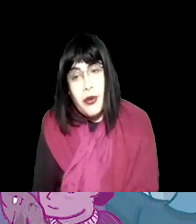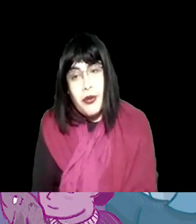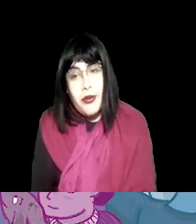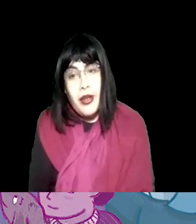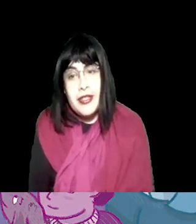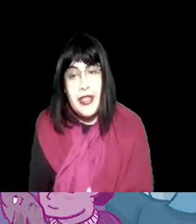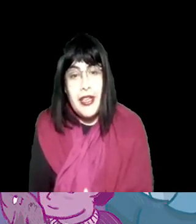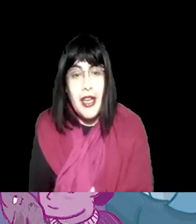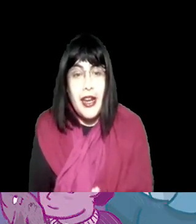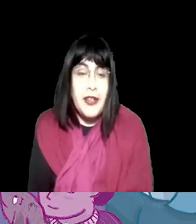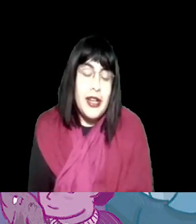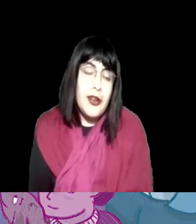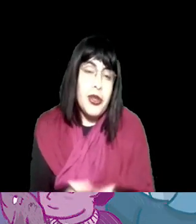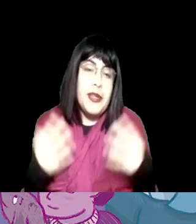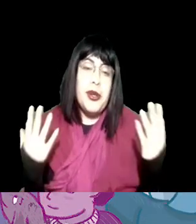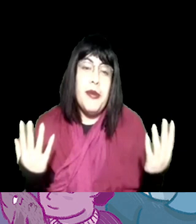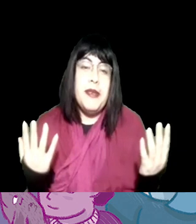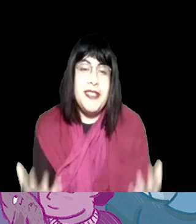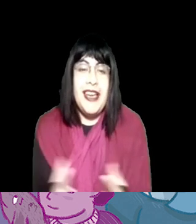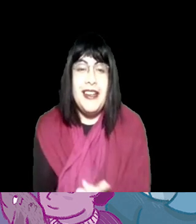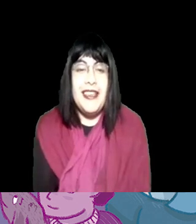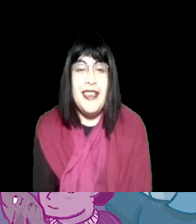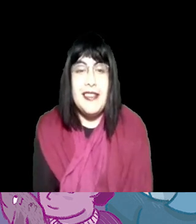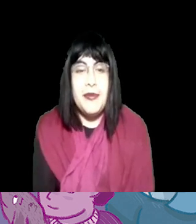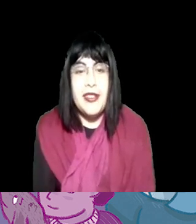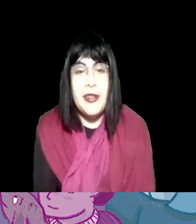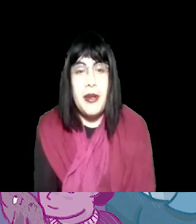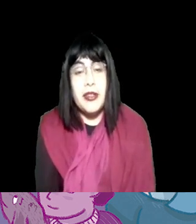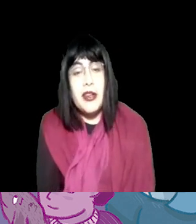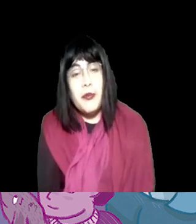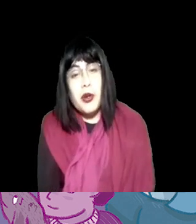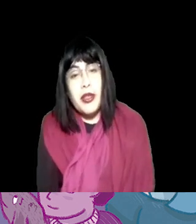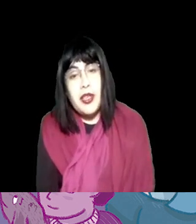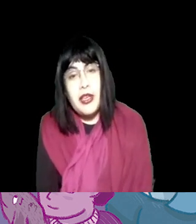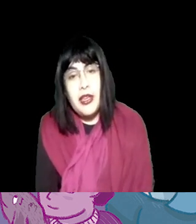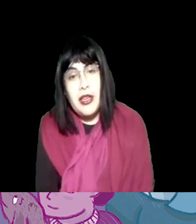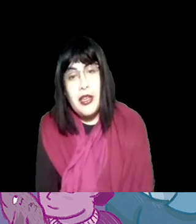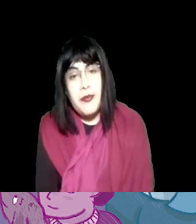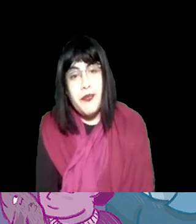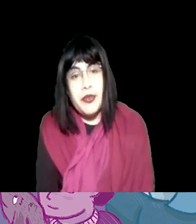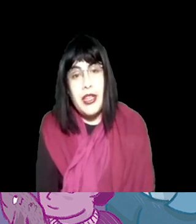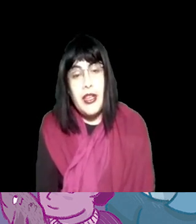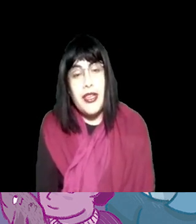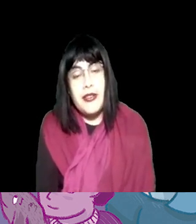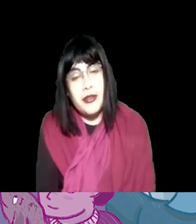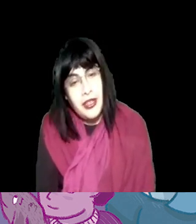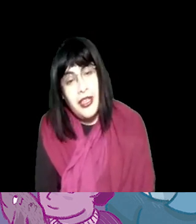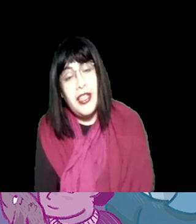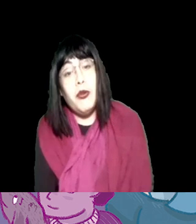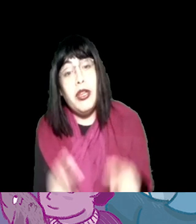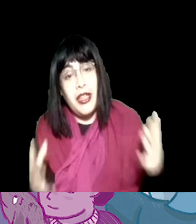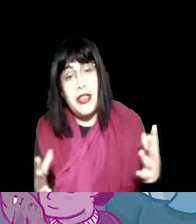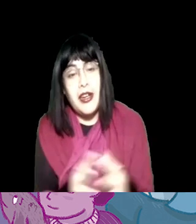Bueno, empezamos así a llegar al final como de este programa especial que quisimos hacer para contarle un poco más de qué es lo que ha hecho